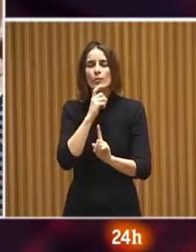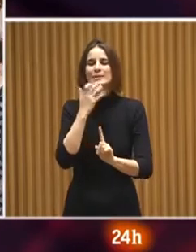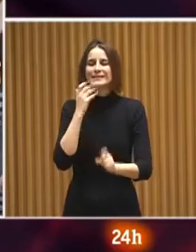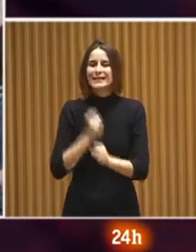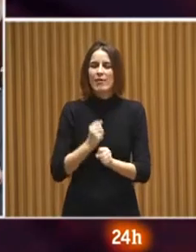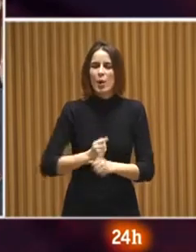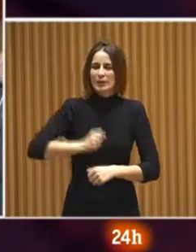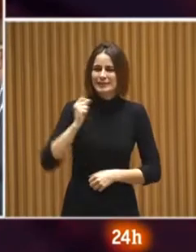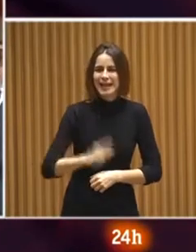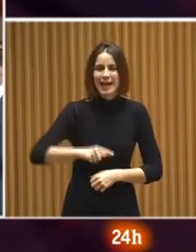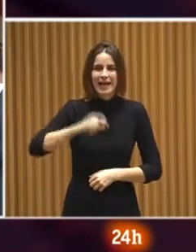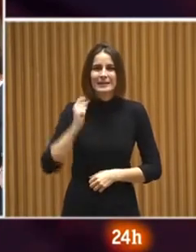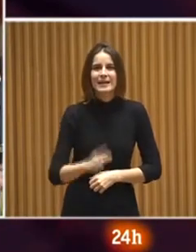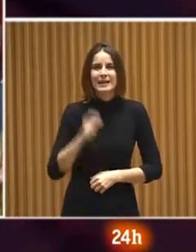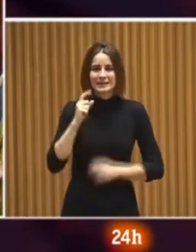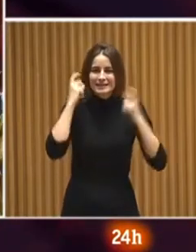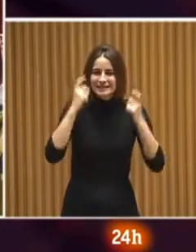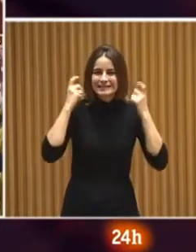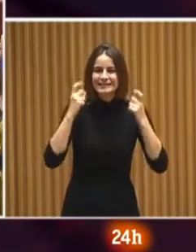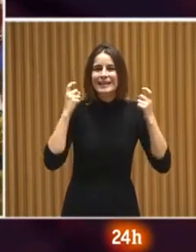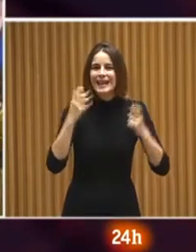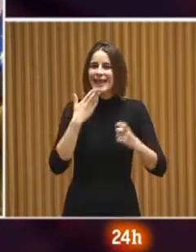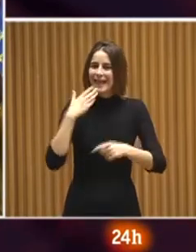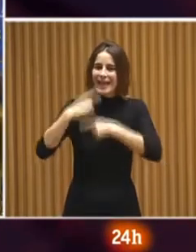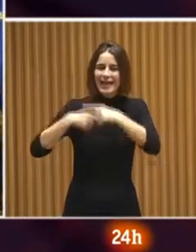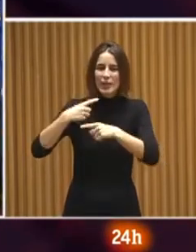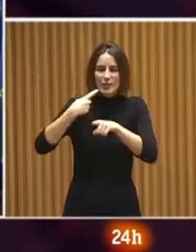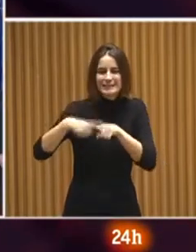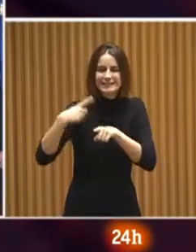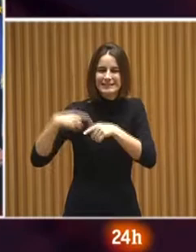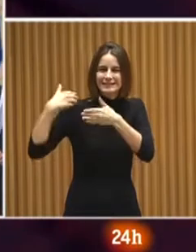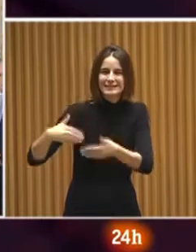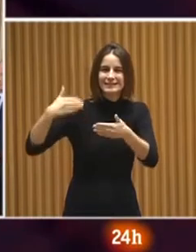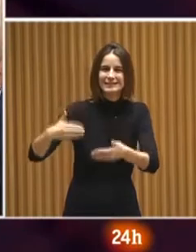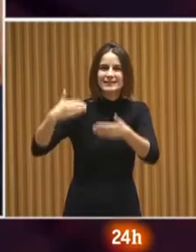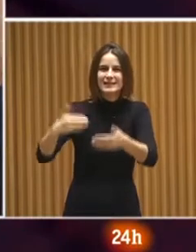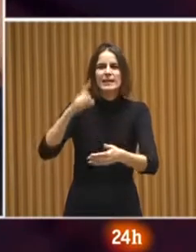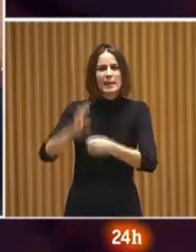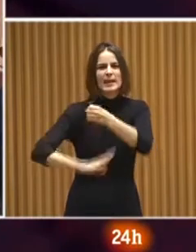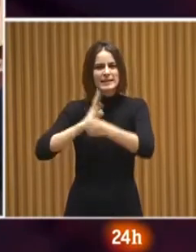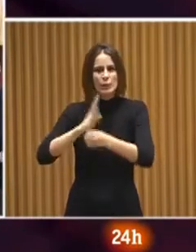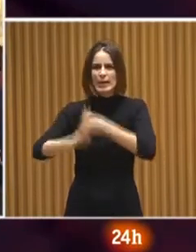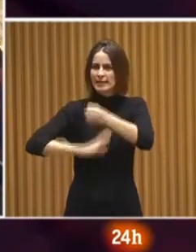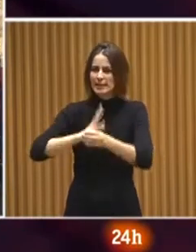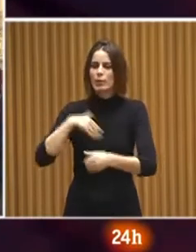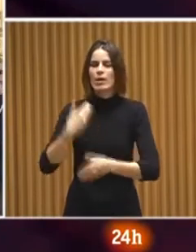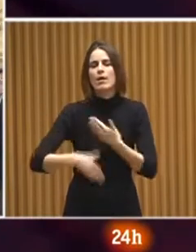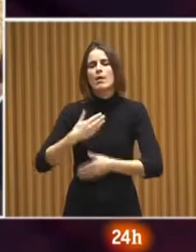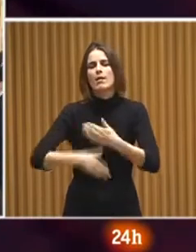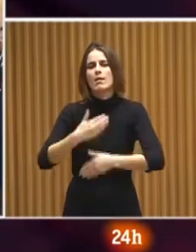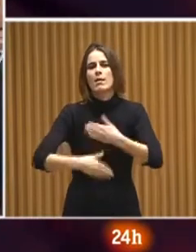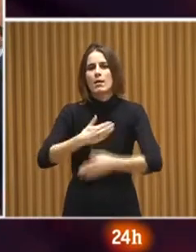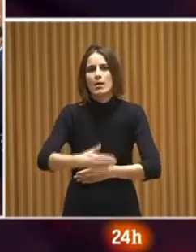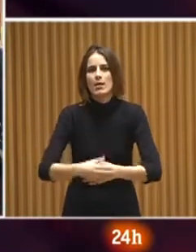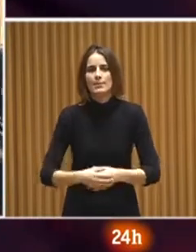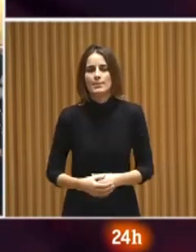varias generaciones y muchas legislaturas, y no se convierten en realidades efectivas con la simple aprobación de